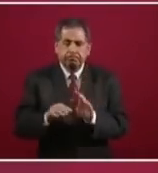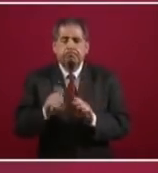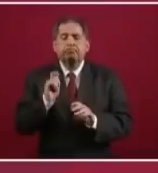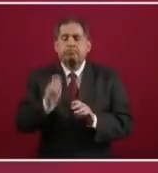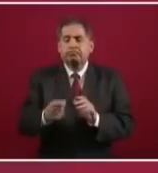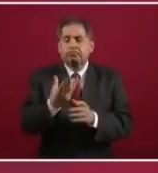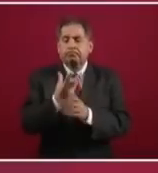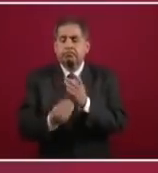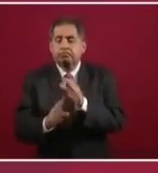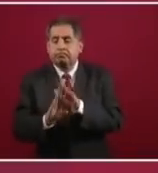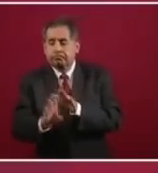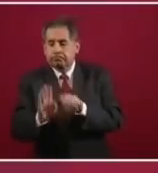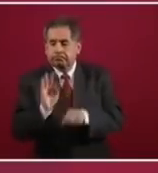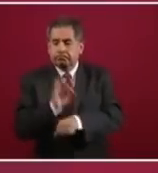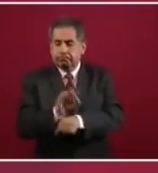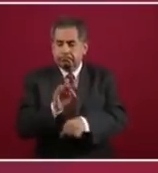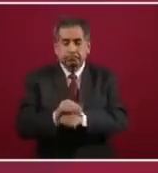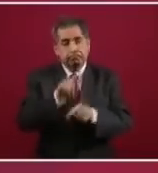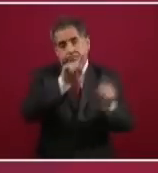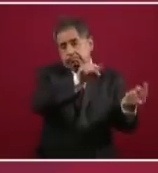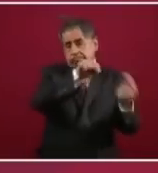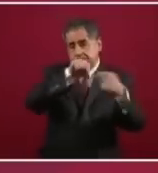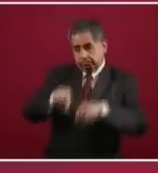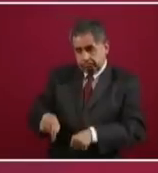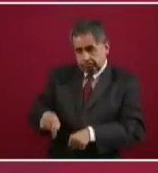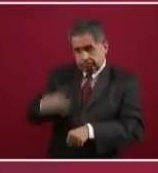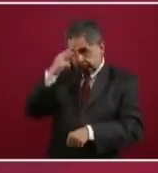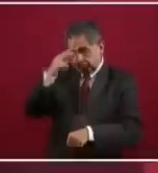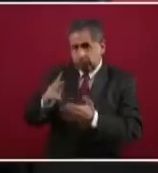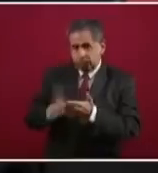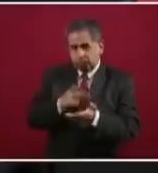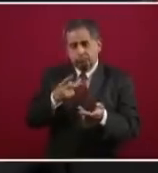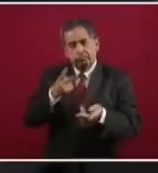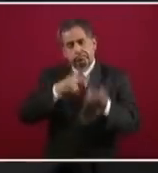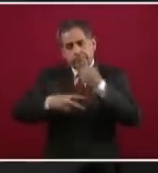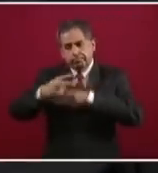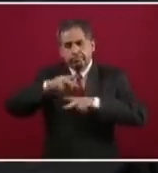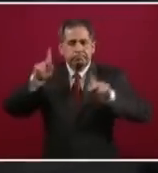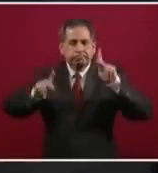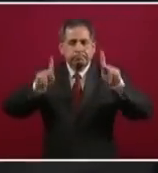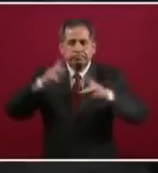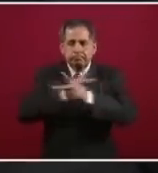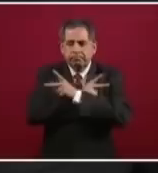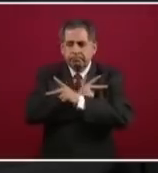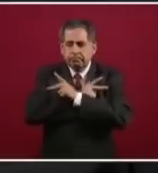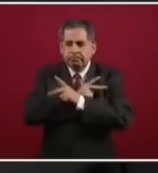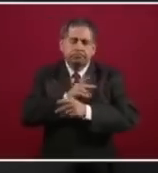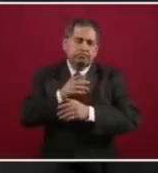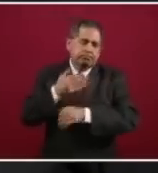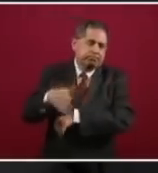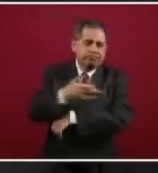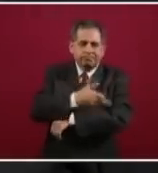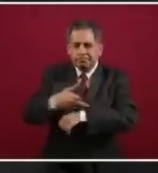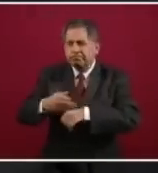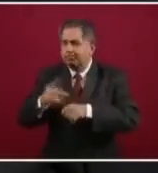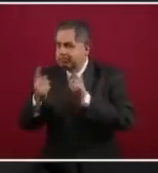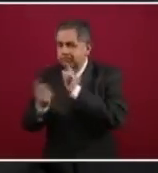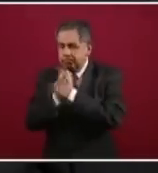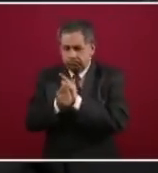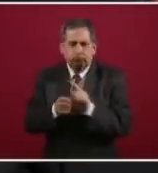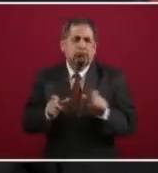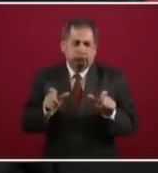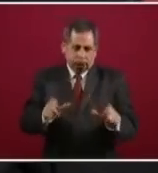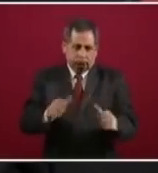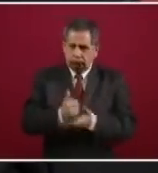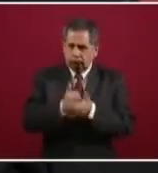de nuestros paisanos migrantes que vienen a ver a sus familiares el fin